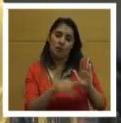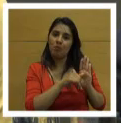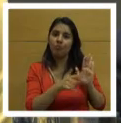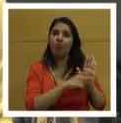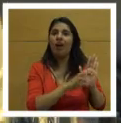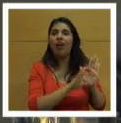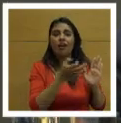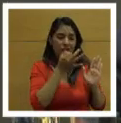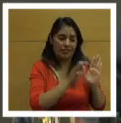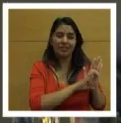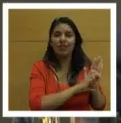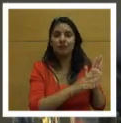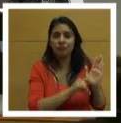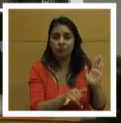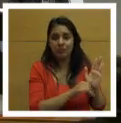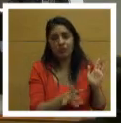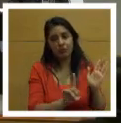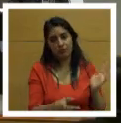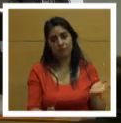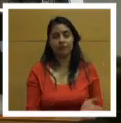formalidad.